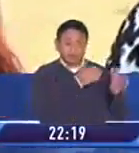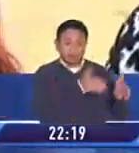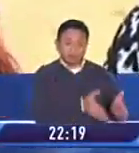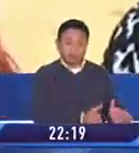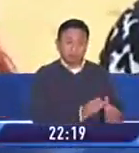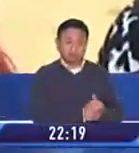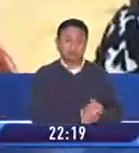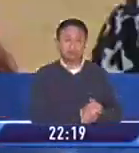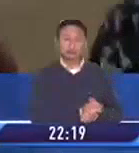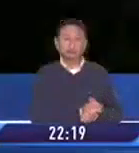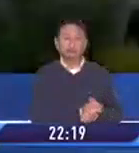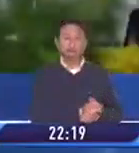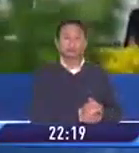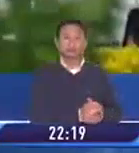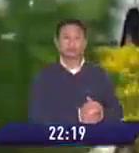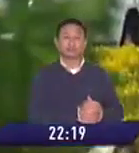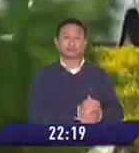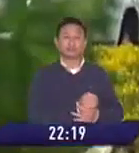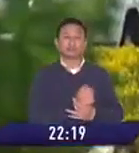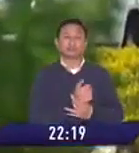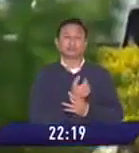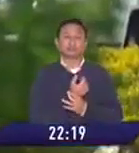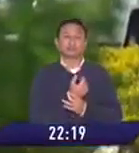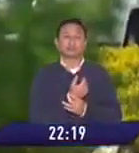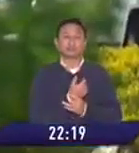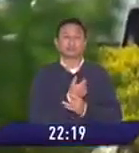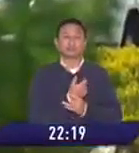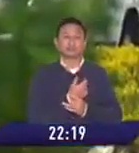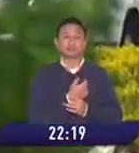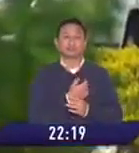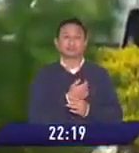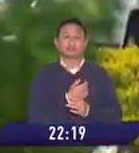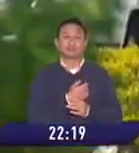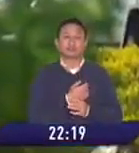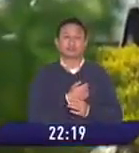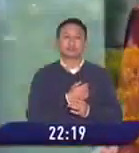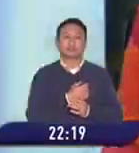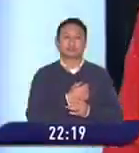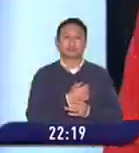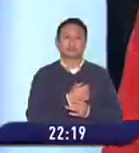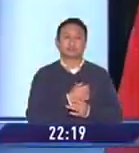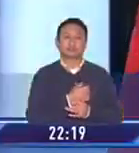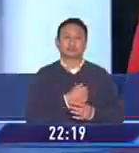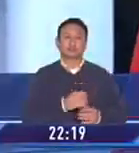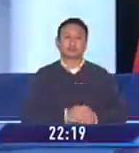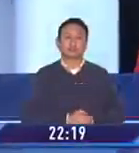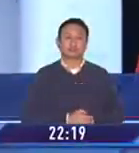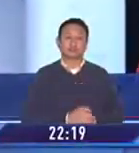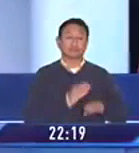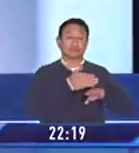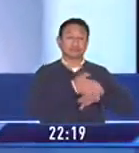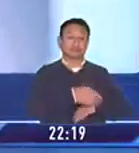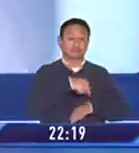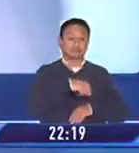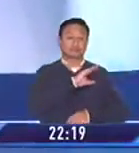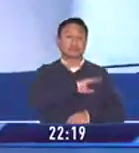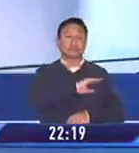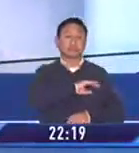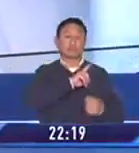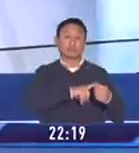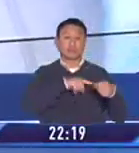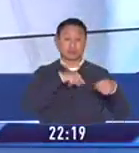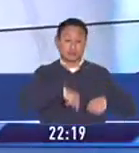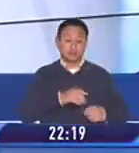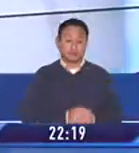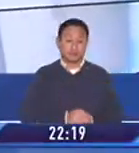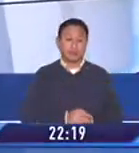su ya último adiós. Informó José Morales. Adelante, el municipio de Quito